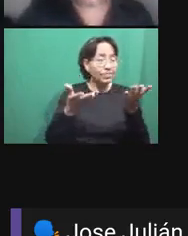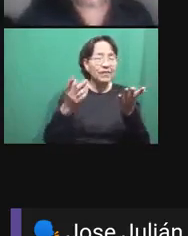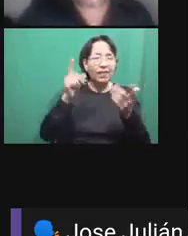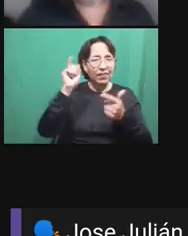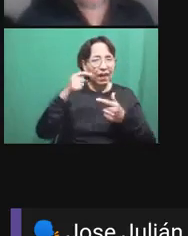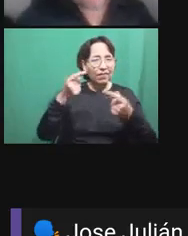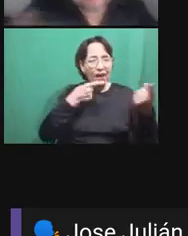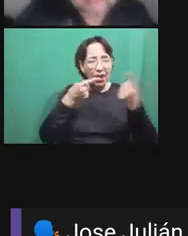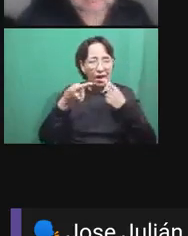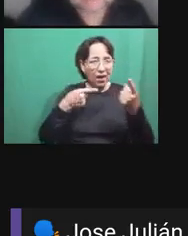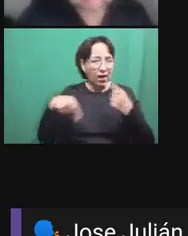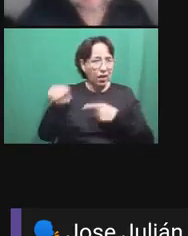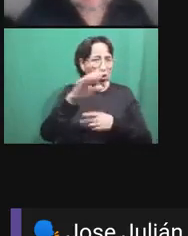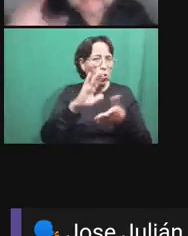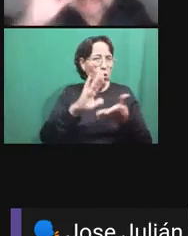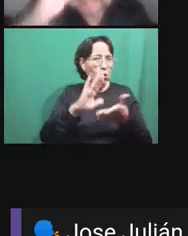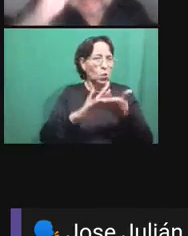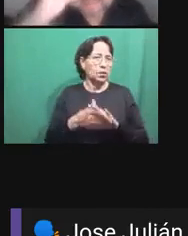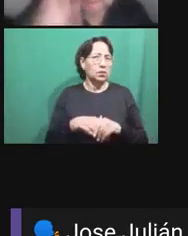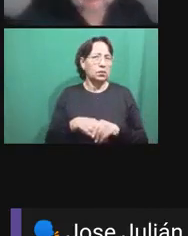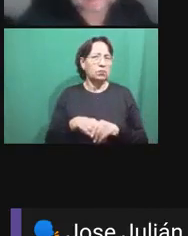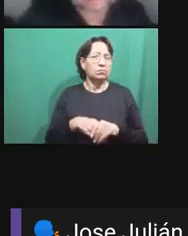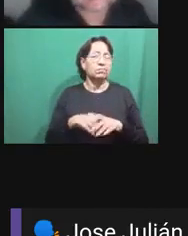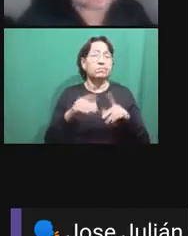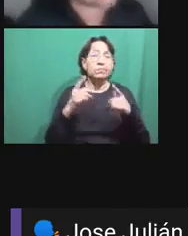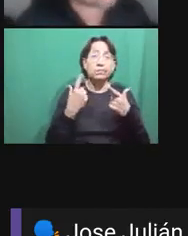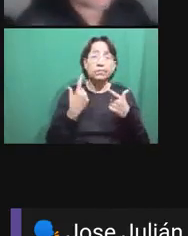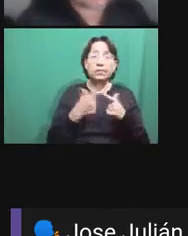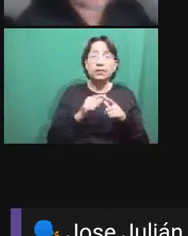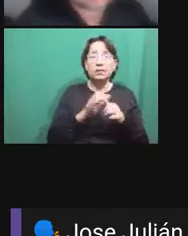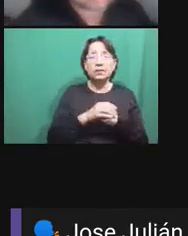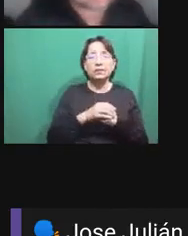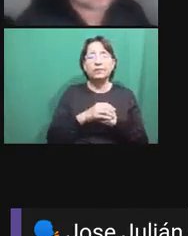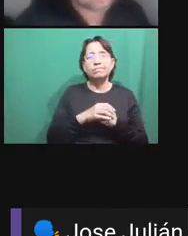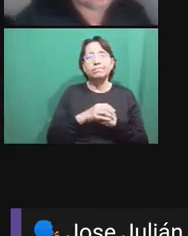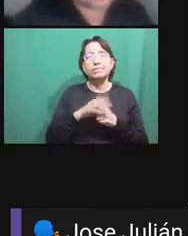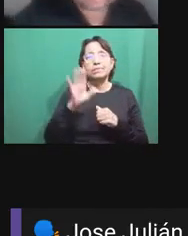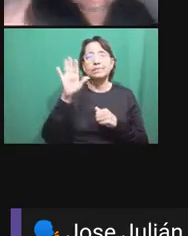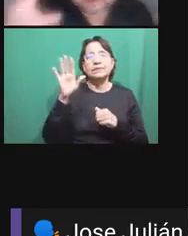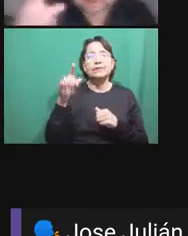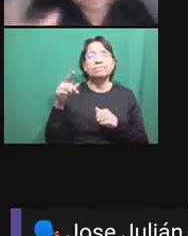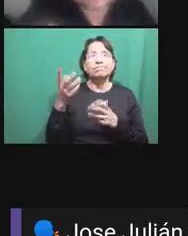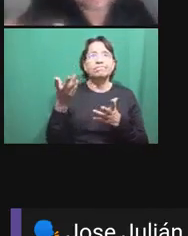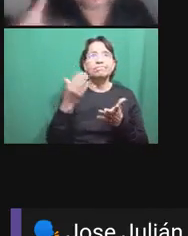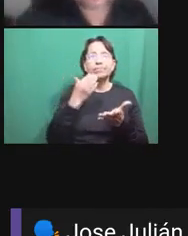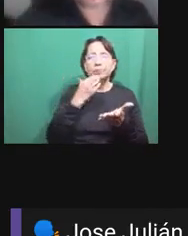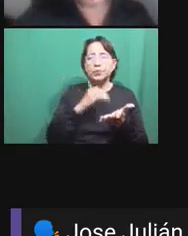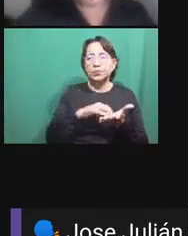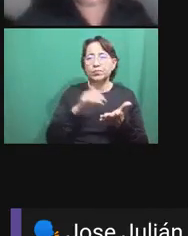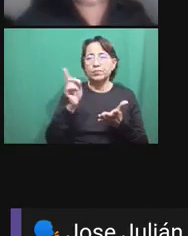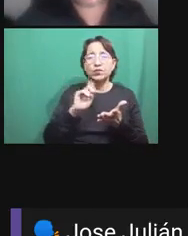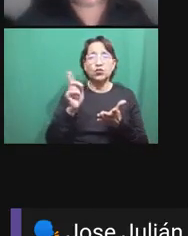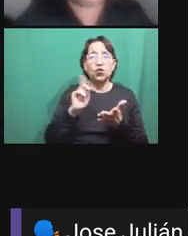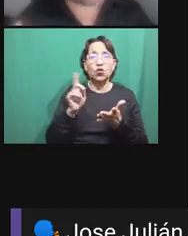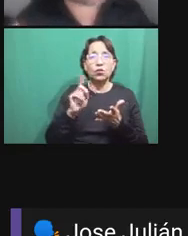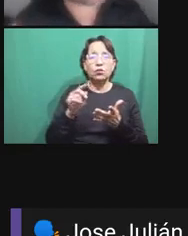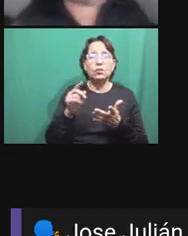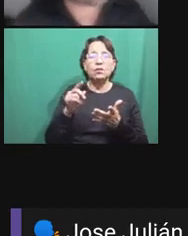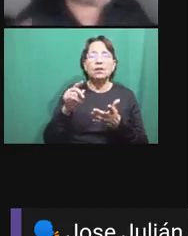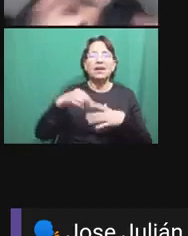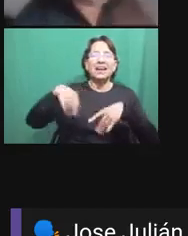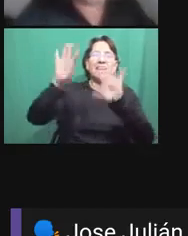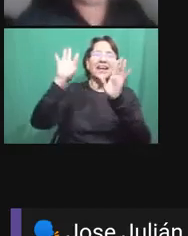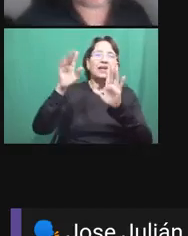allí, pero que al mismo tiempo no esté este gesto adolescente permanente de no crecer y no negociar y creer